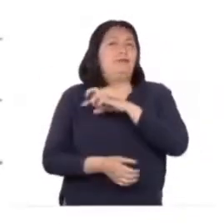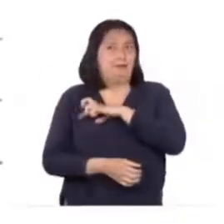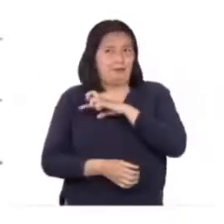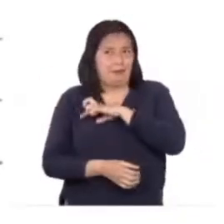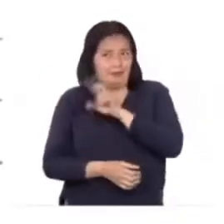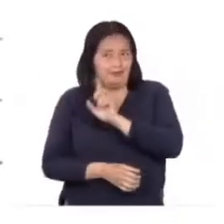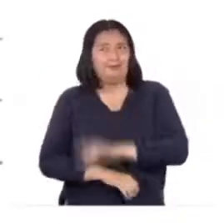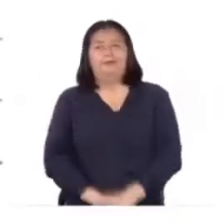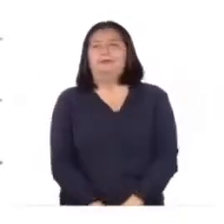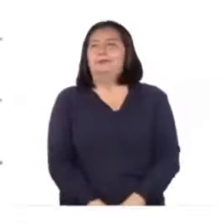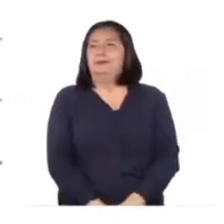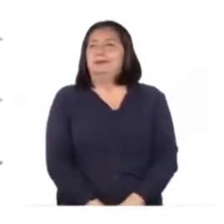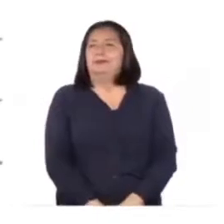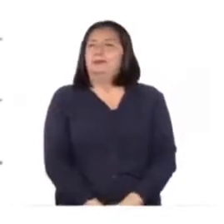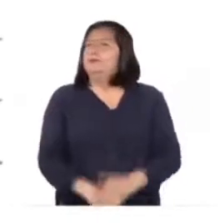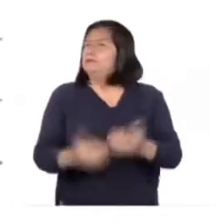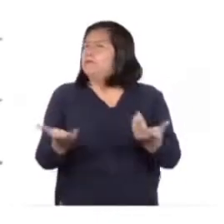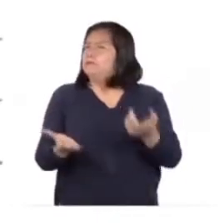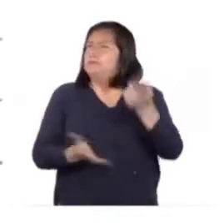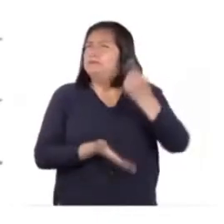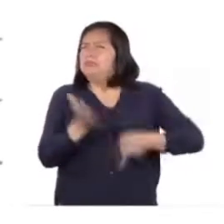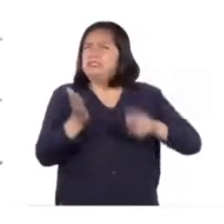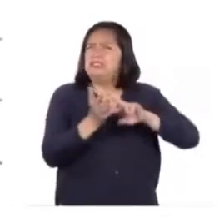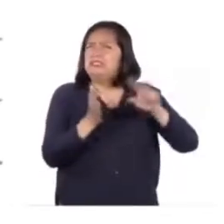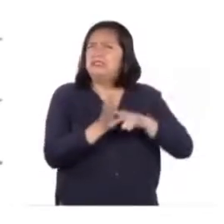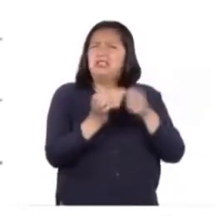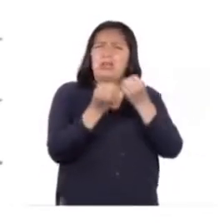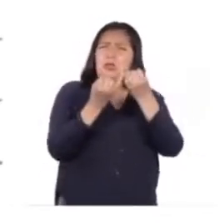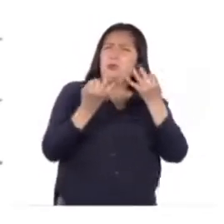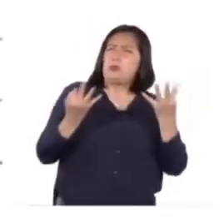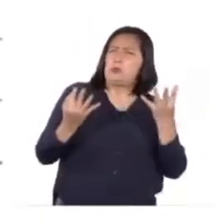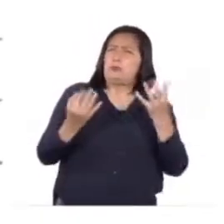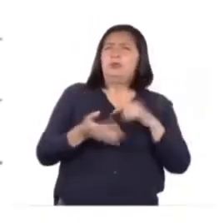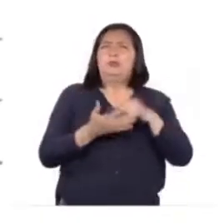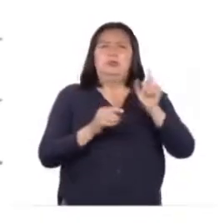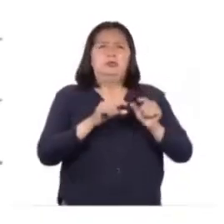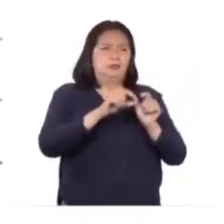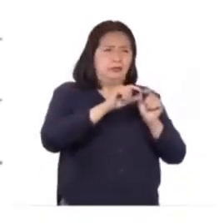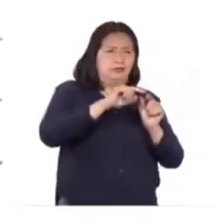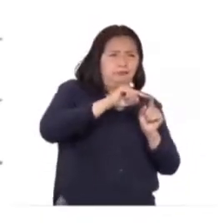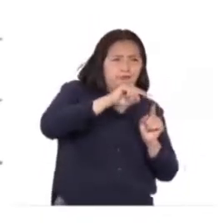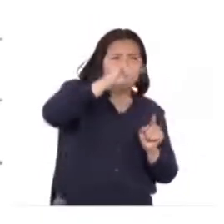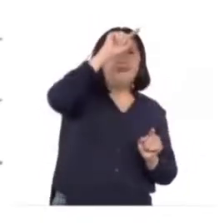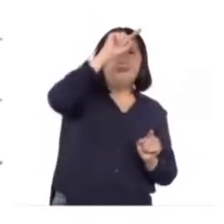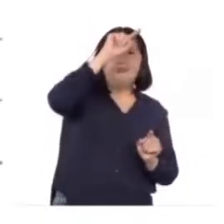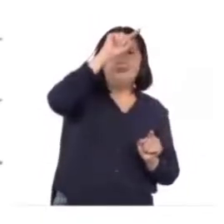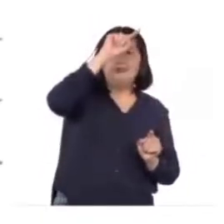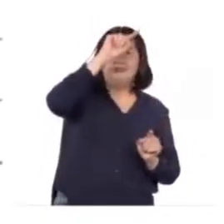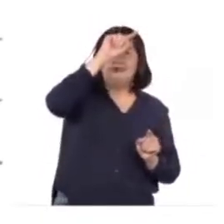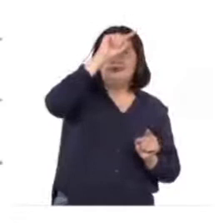primario. ¿Qué significan los números que están en el eje vertical?